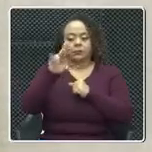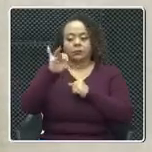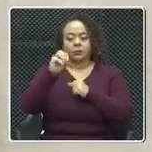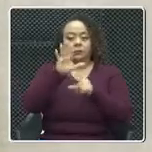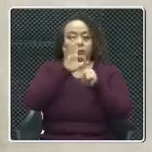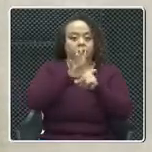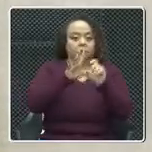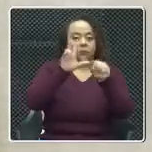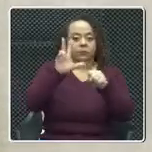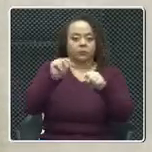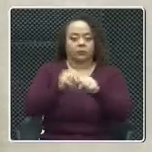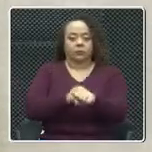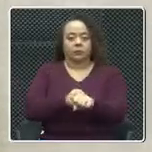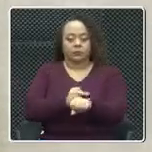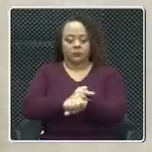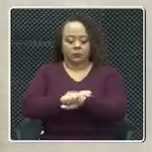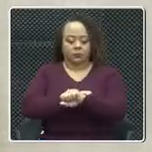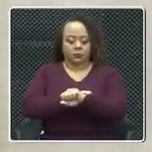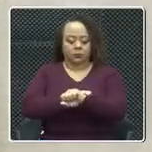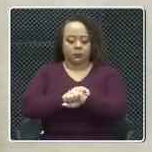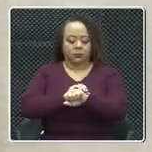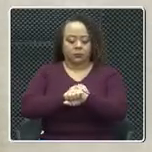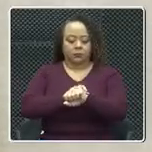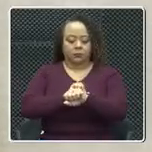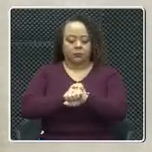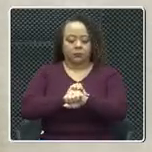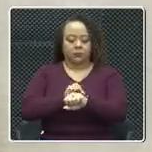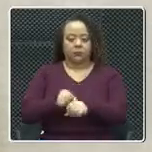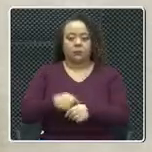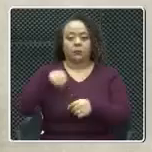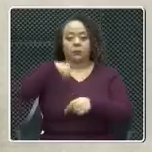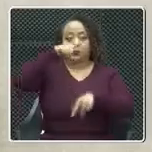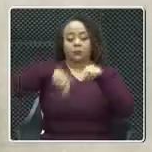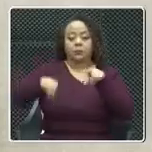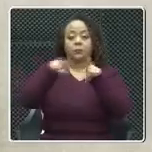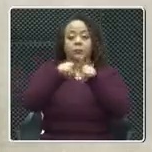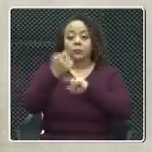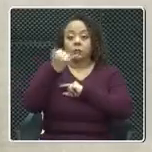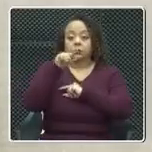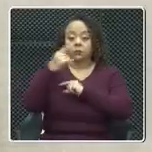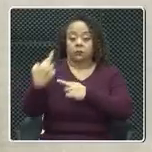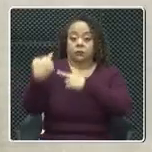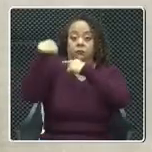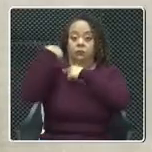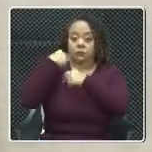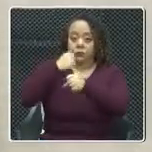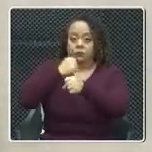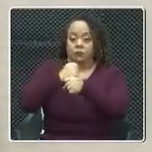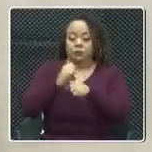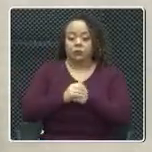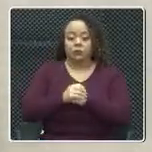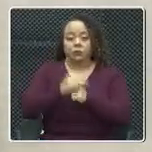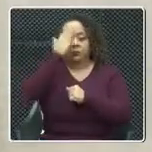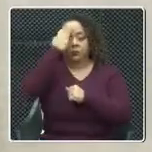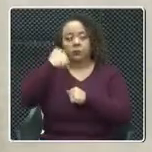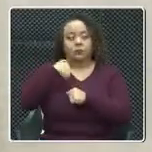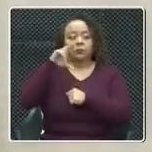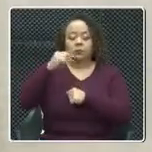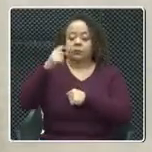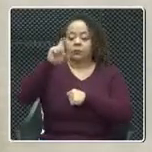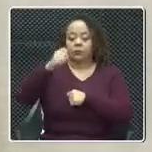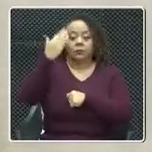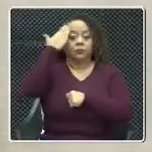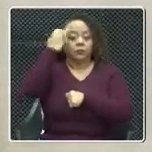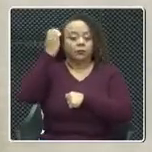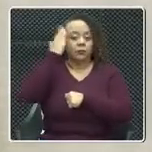acosado en su trabajo, claro. yo no puedo tampoco poder decir si usted está sobrecargado a nivel laboral, uh-huh. porque yo no tengo por qué conocer